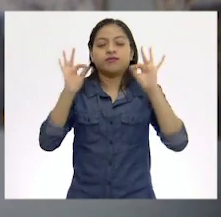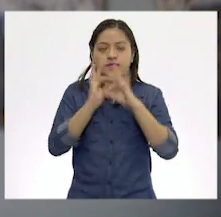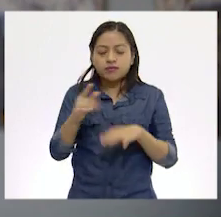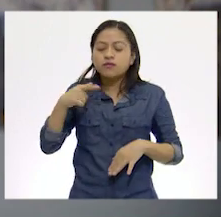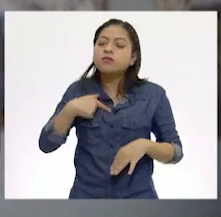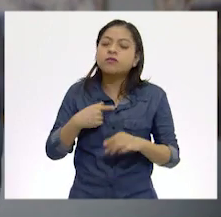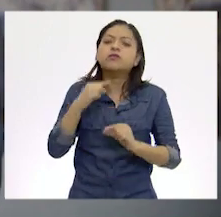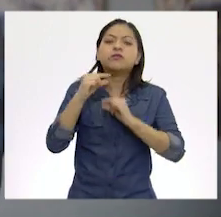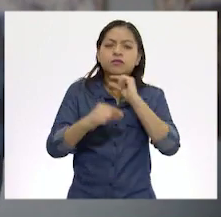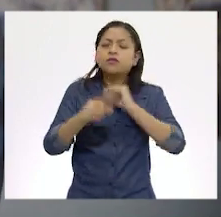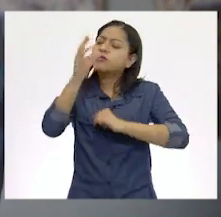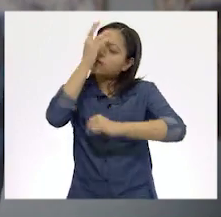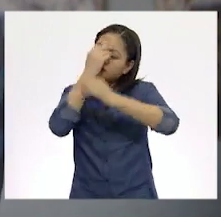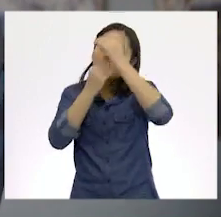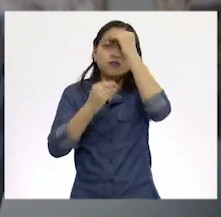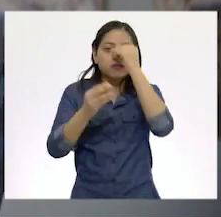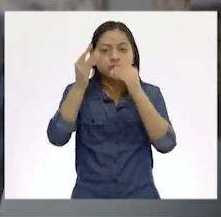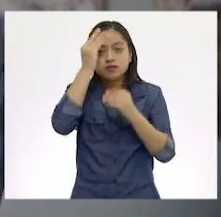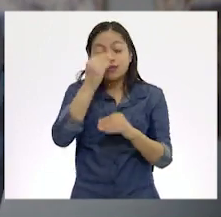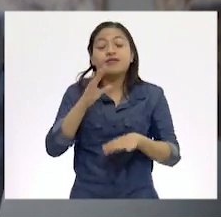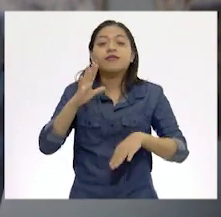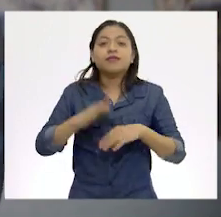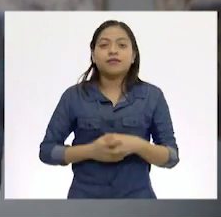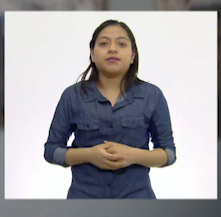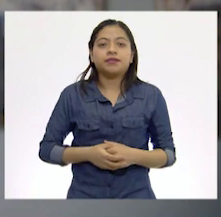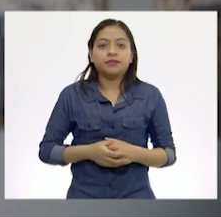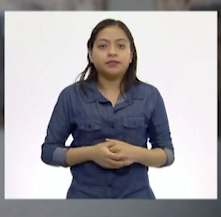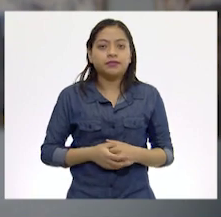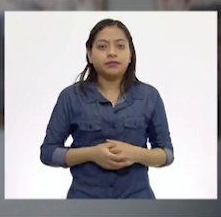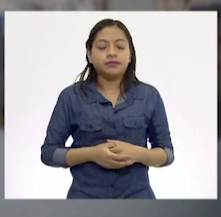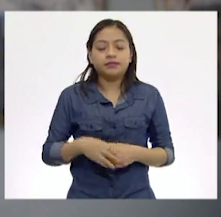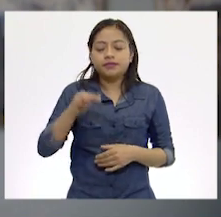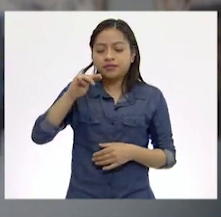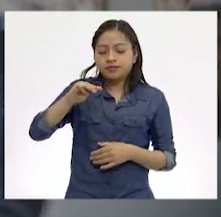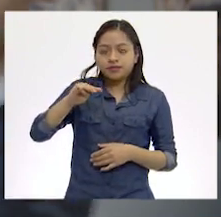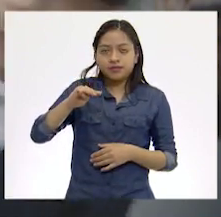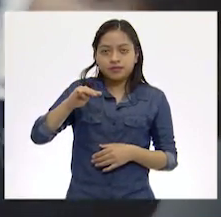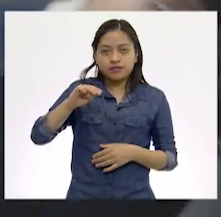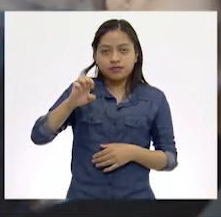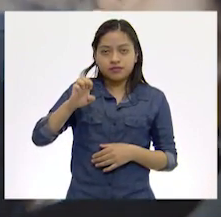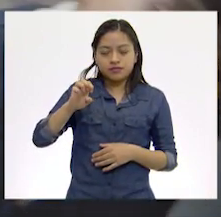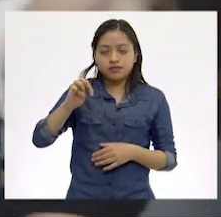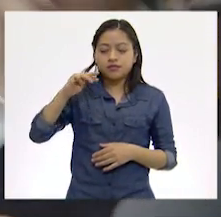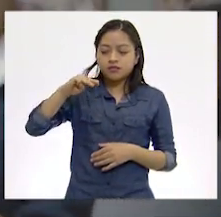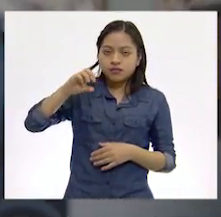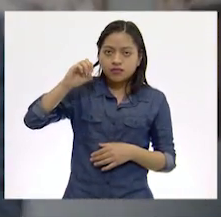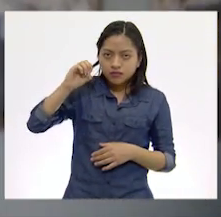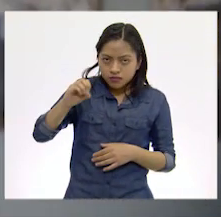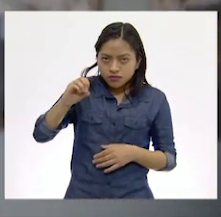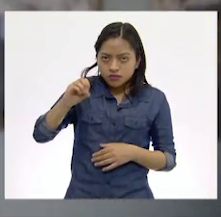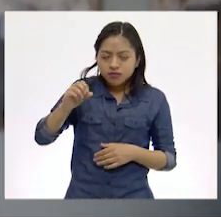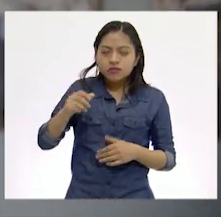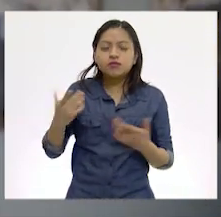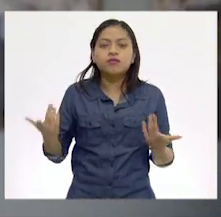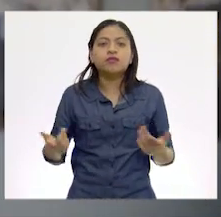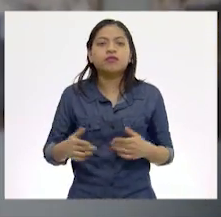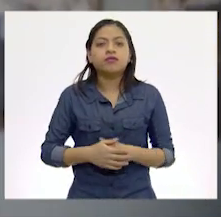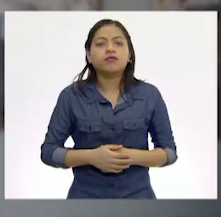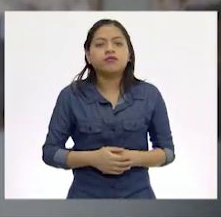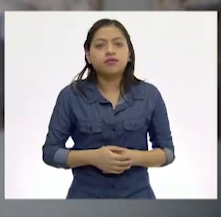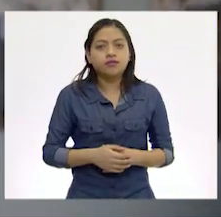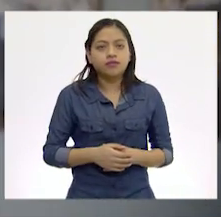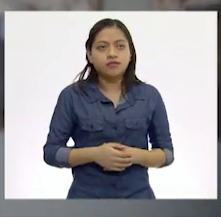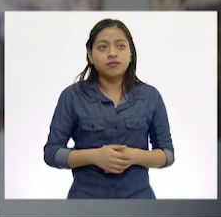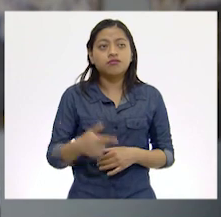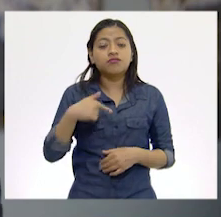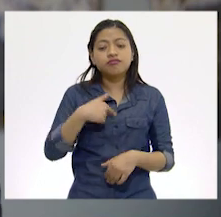decir los que significa me, mo. Le mando por la cresta,